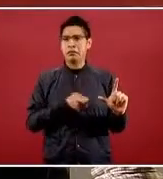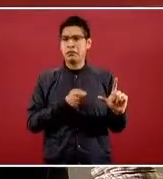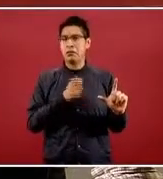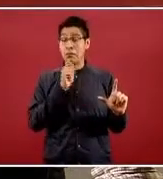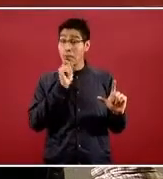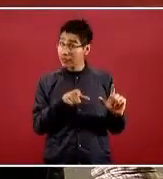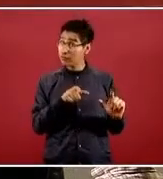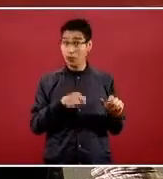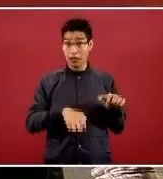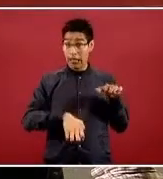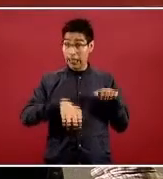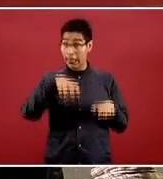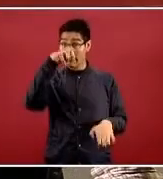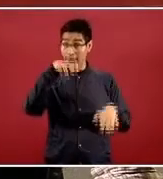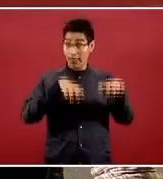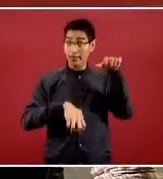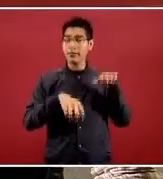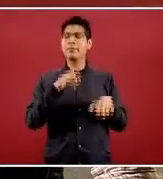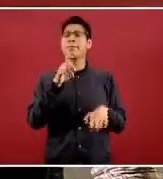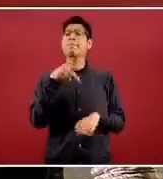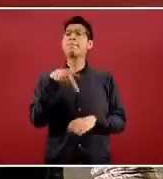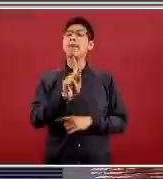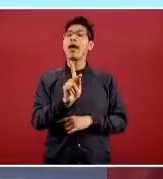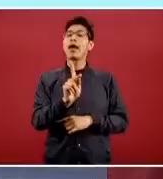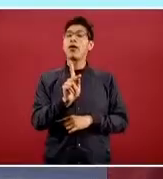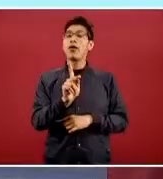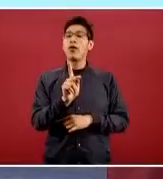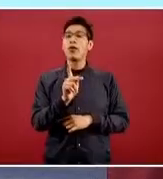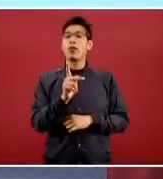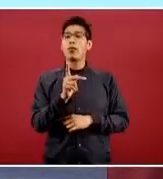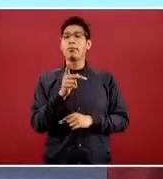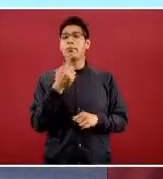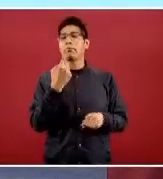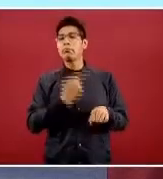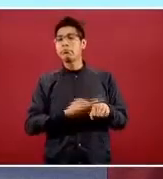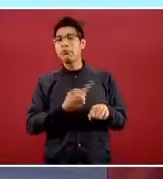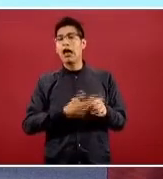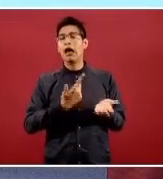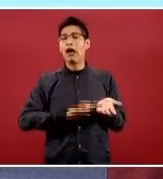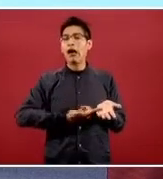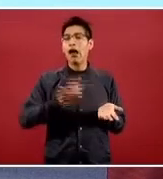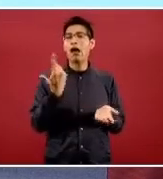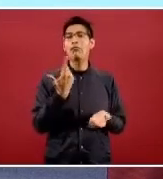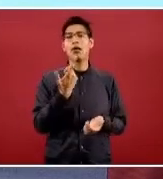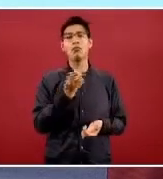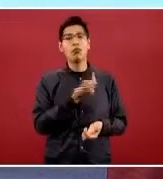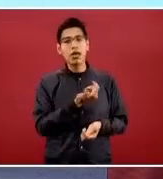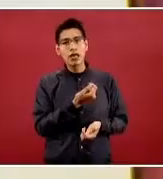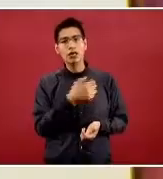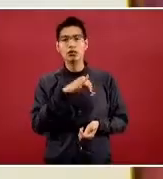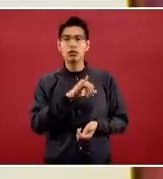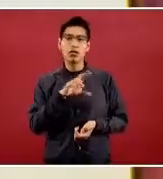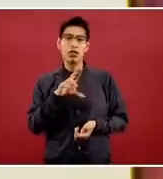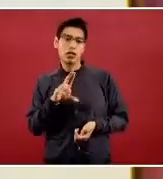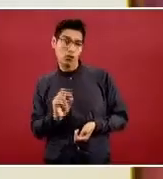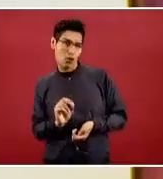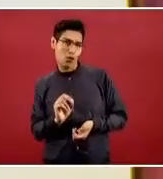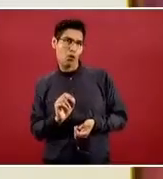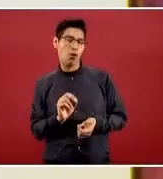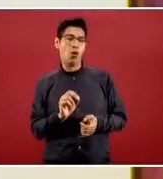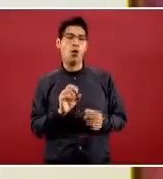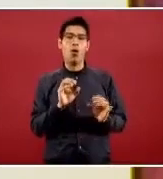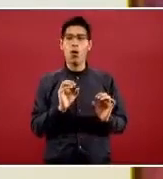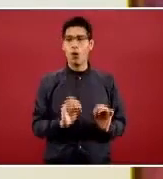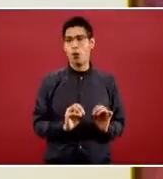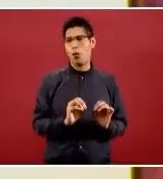pero ahora con un enfoque de el estado clínico de los pacientes, es decir, si ingresaron como un caso leve y por lo tanto